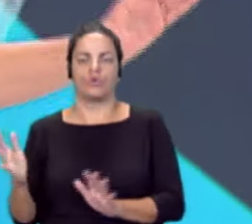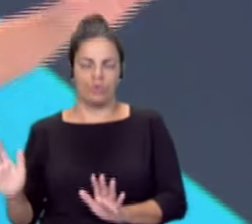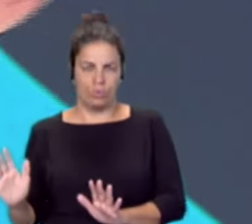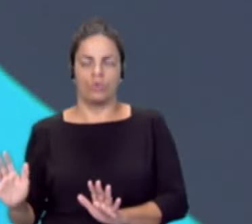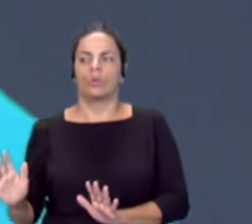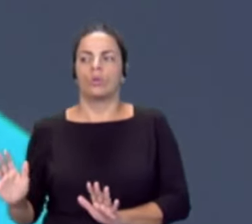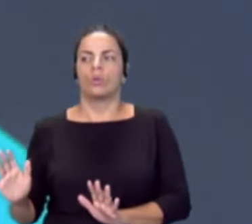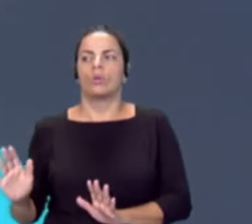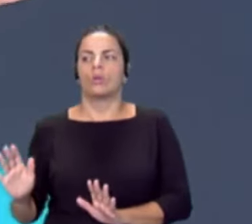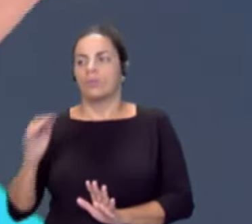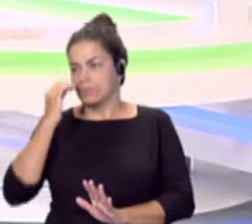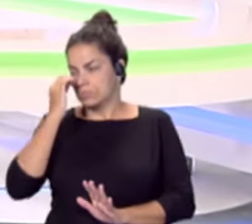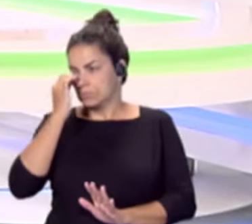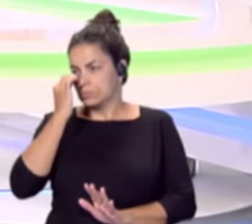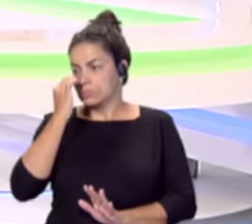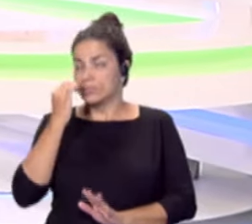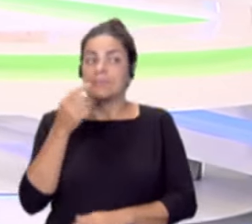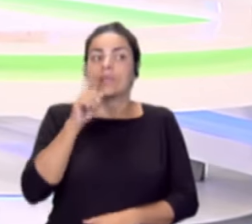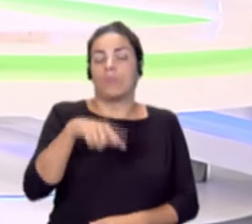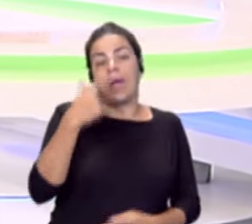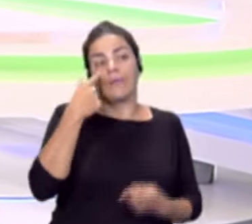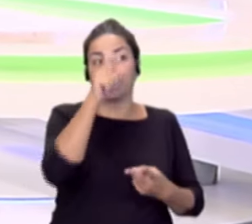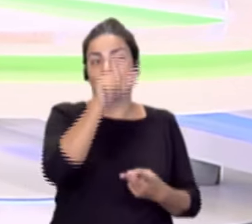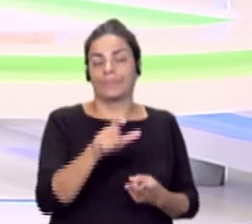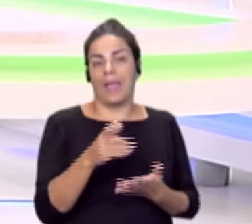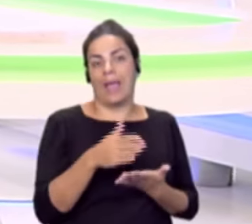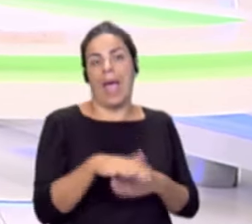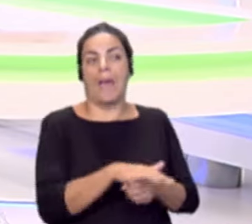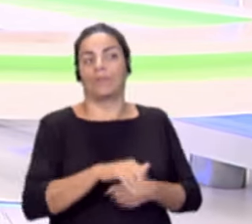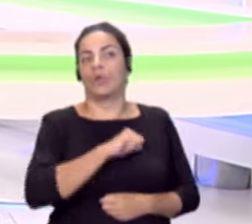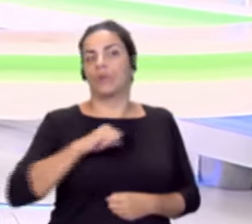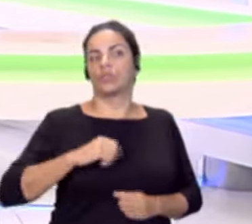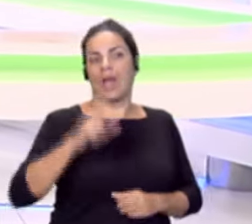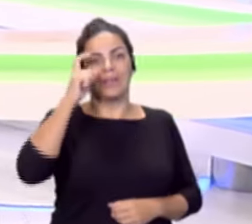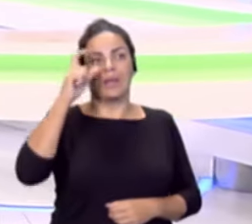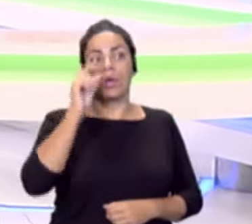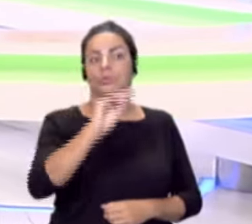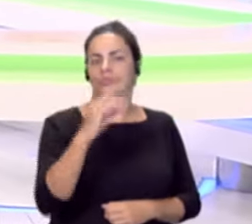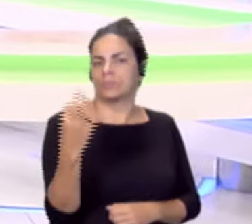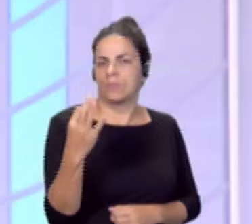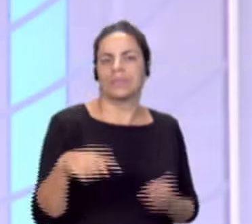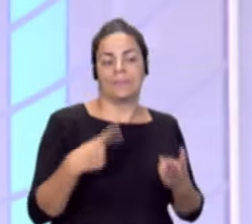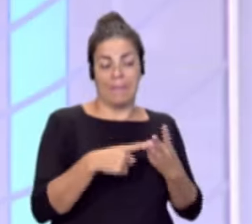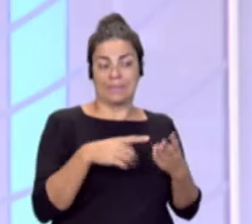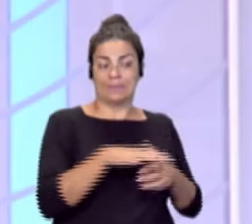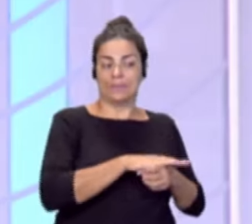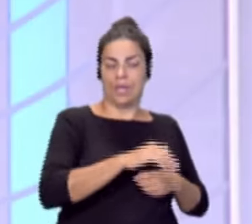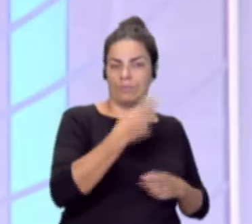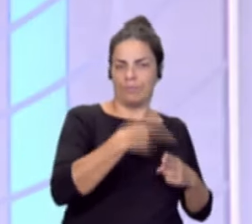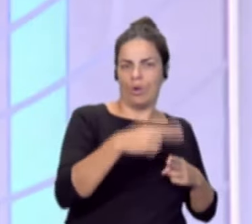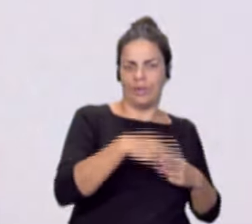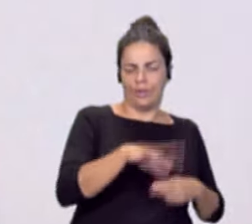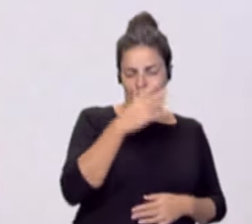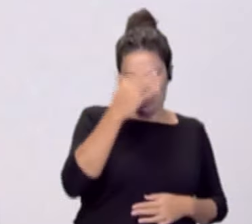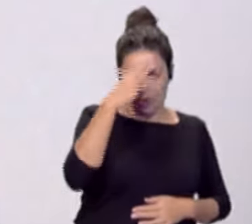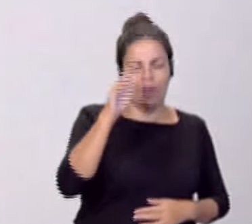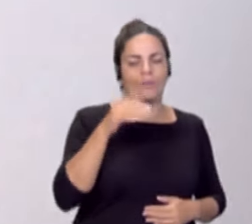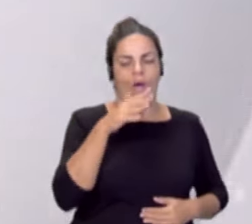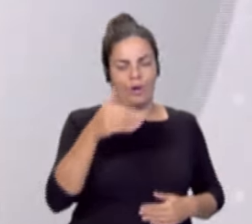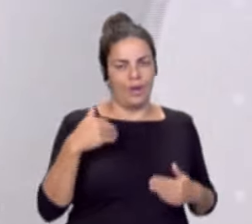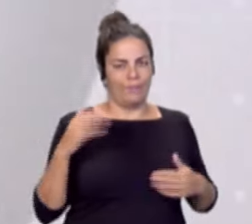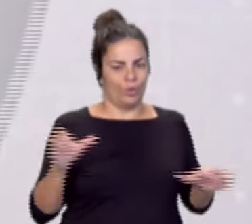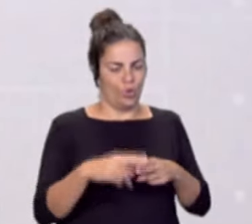lado, digamos que personal de Íñigo Errejón, y por otro lado, en el lado político, que nos podemos imaginar la lucha que va a haber entre partidos políticos cuando el mismo